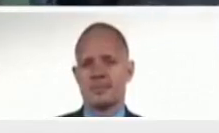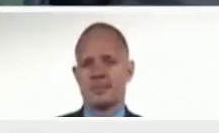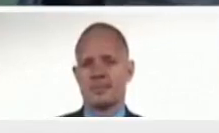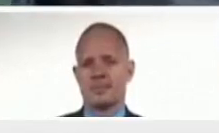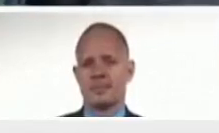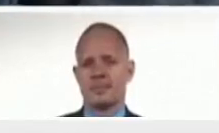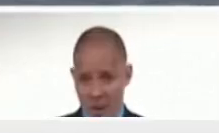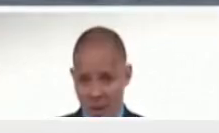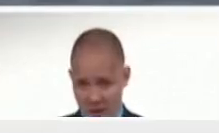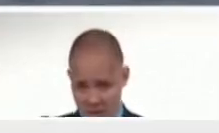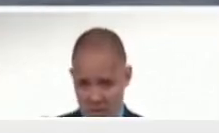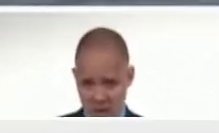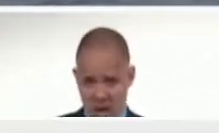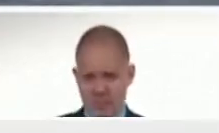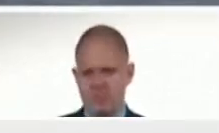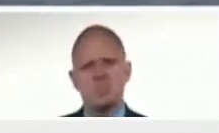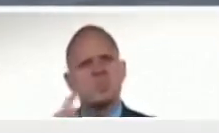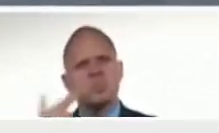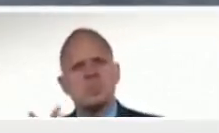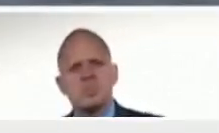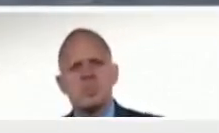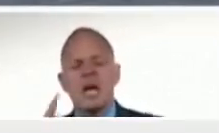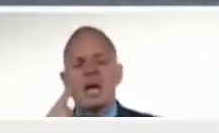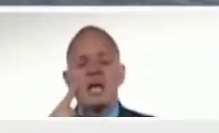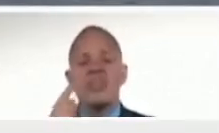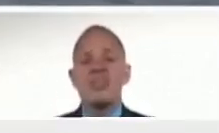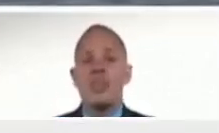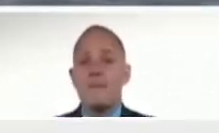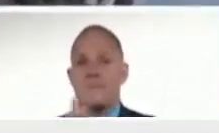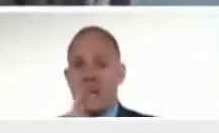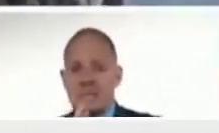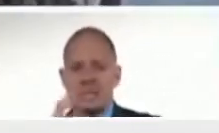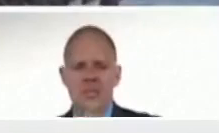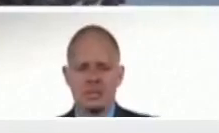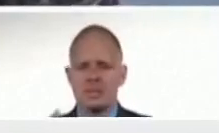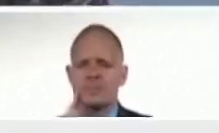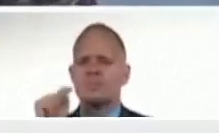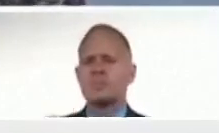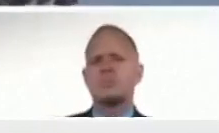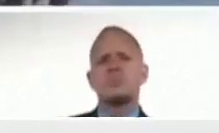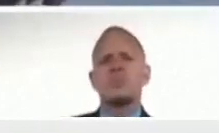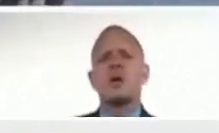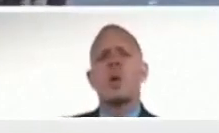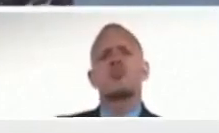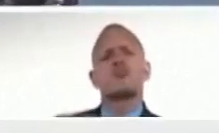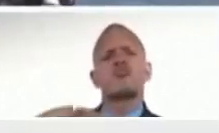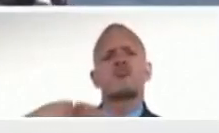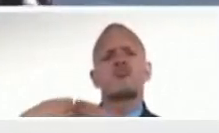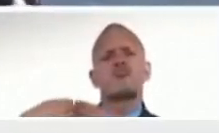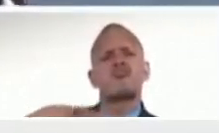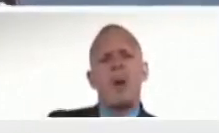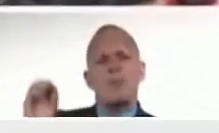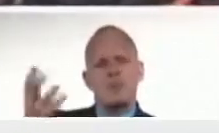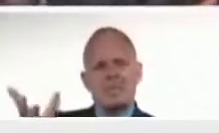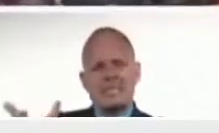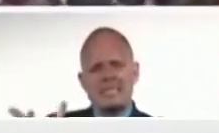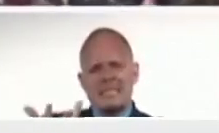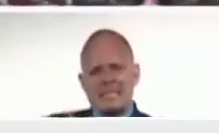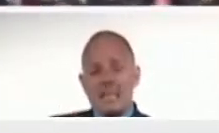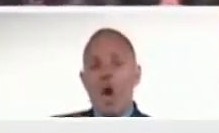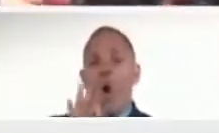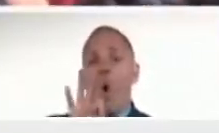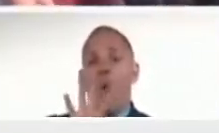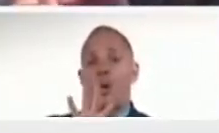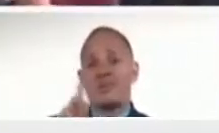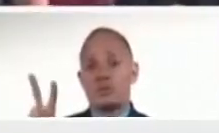autoridades de sus países de haití para poder garantizar también el retorno seguro y voluntario de todas estas personas que han sorprendido